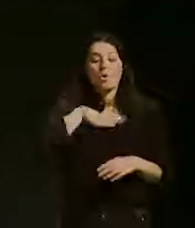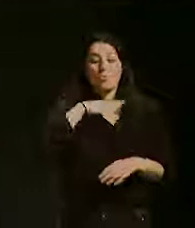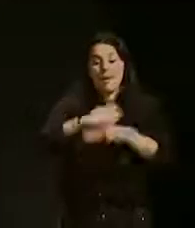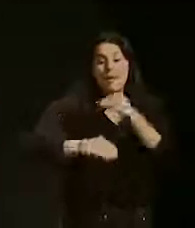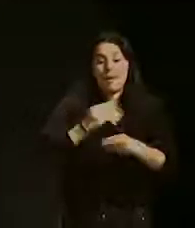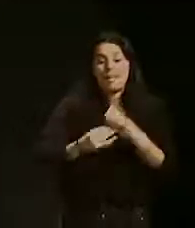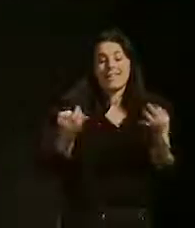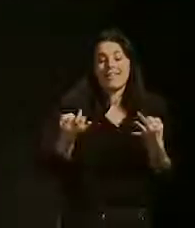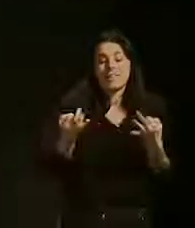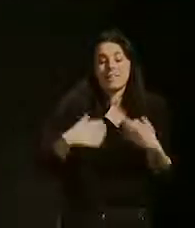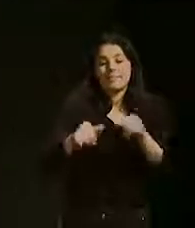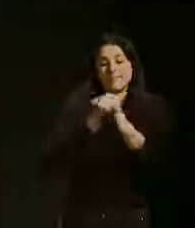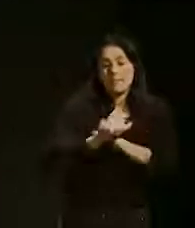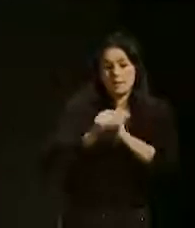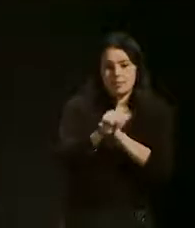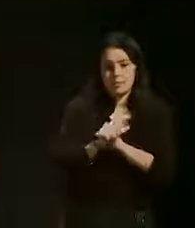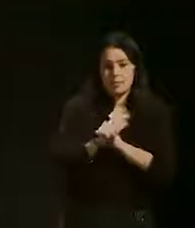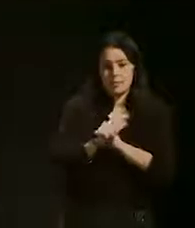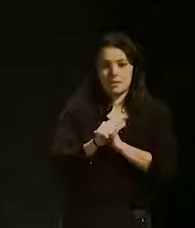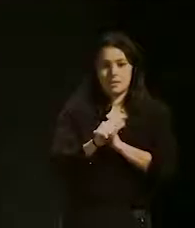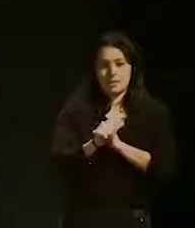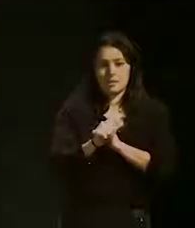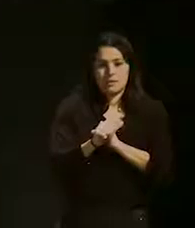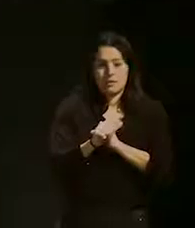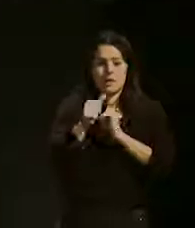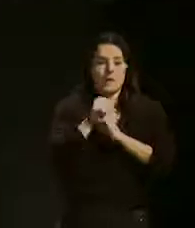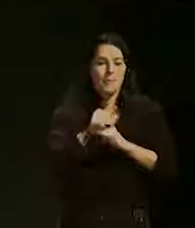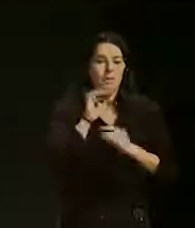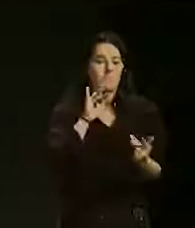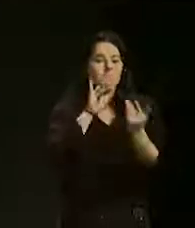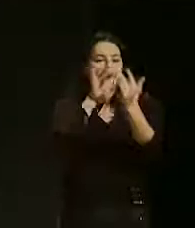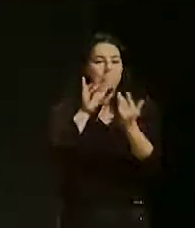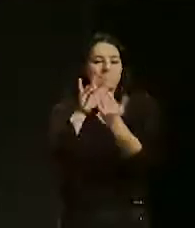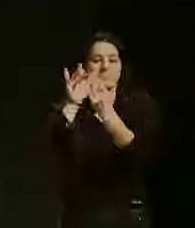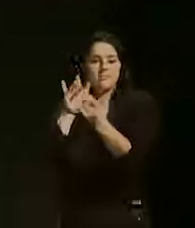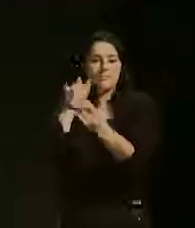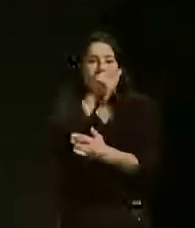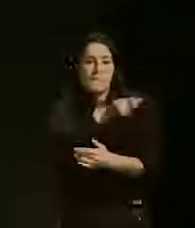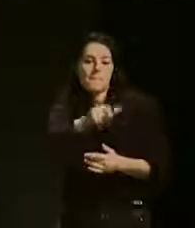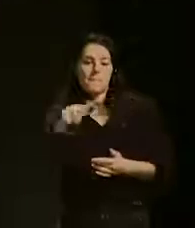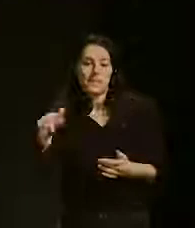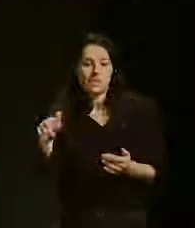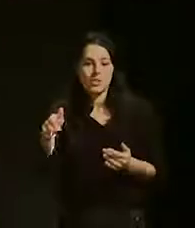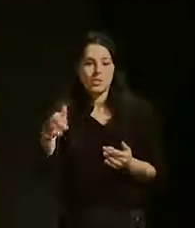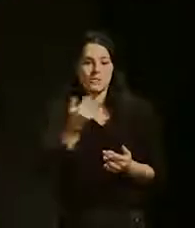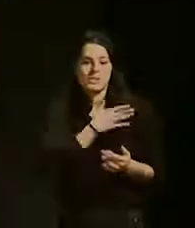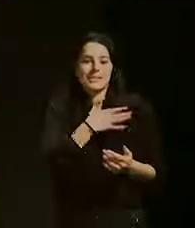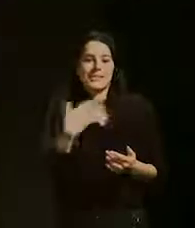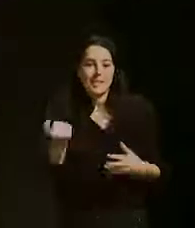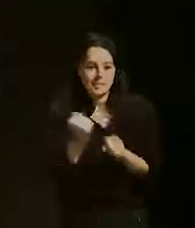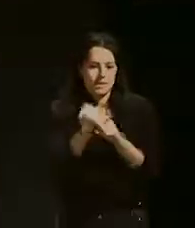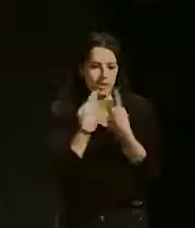es esperar de tener encuentros con maestros que tengan el deseo de trabajar